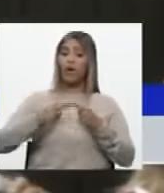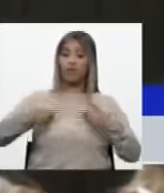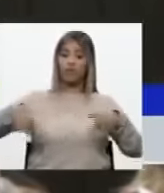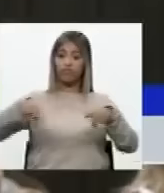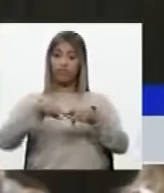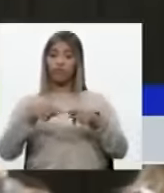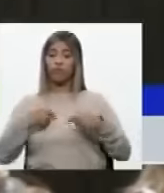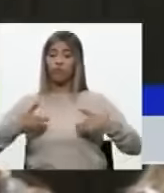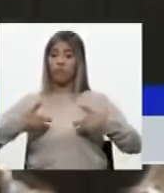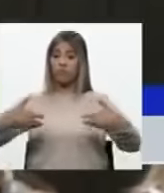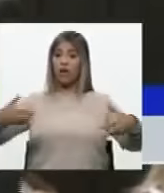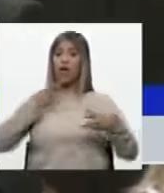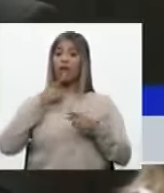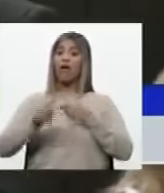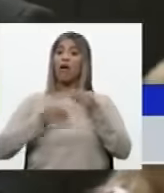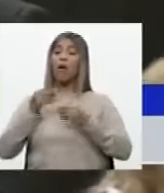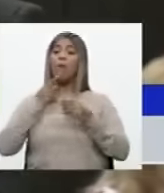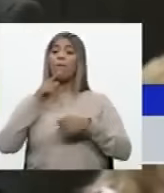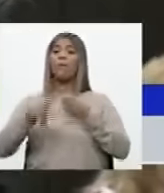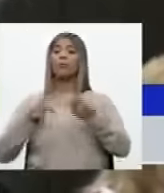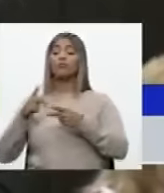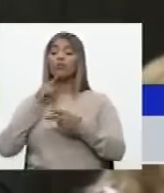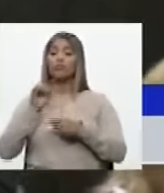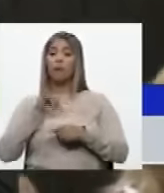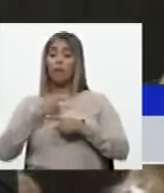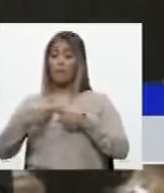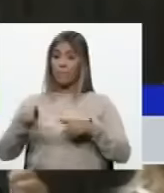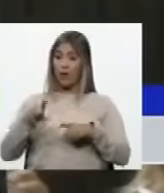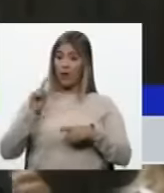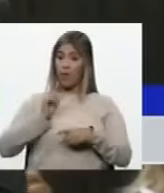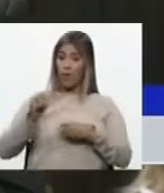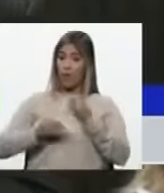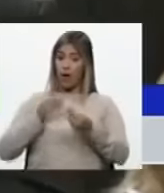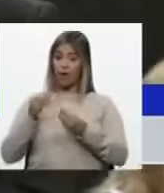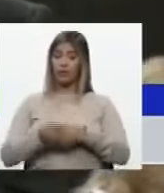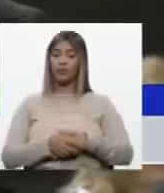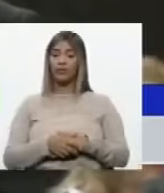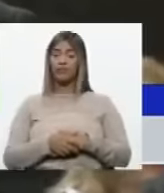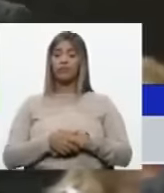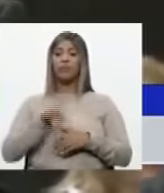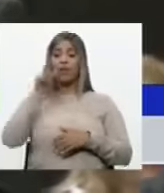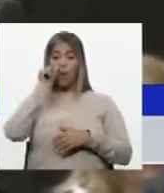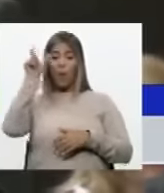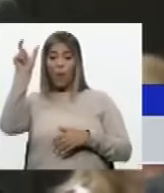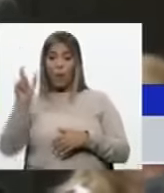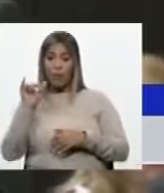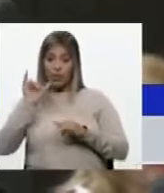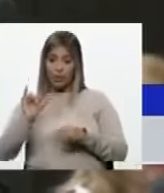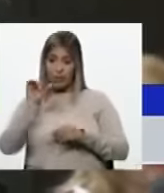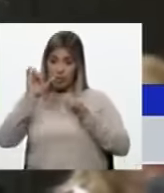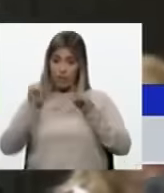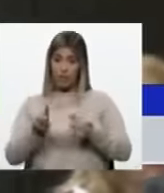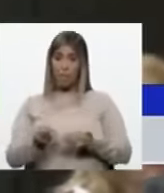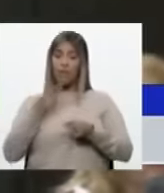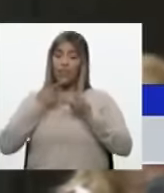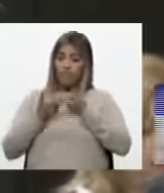en procesos de democratización de la producción. Pero no contento con eso, Medina Angarita, además,